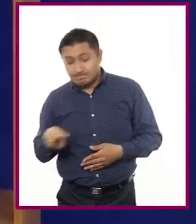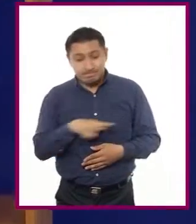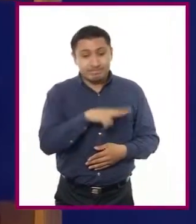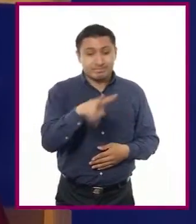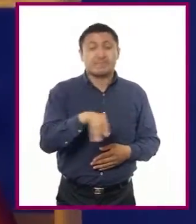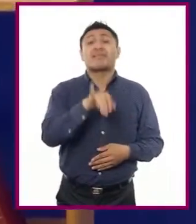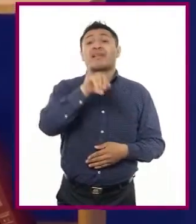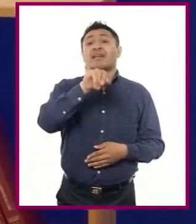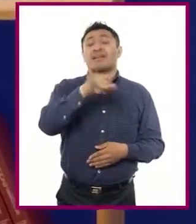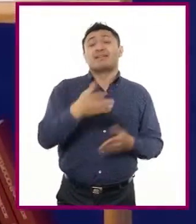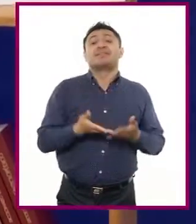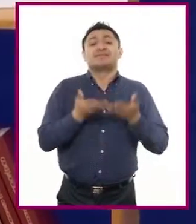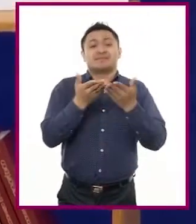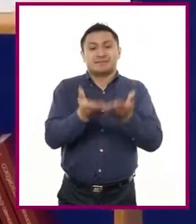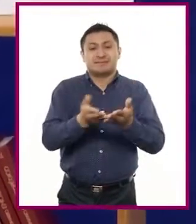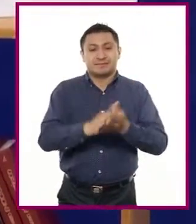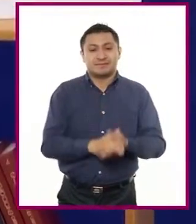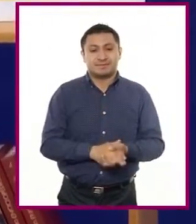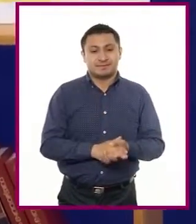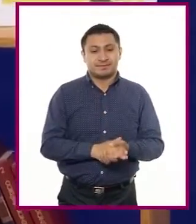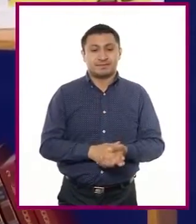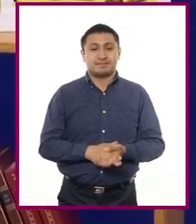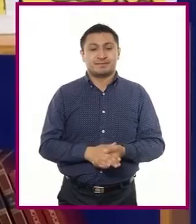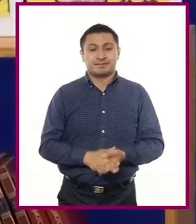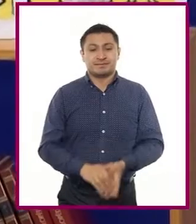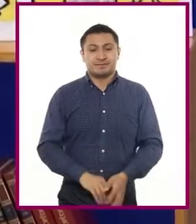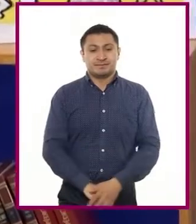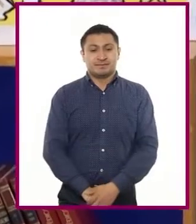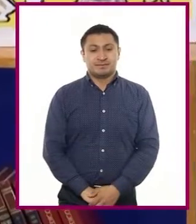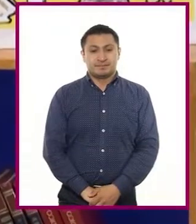Sí, aquí está.